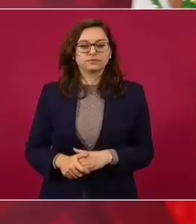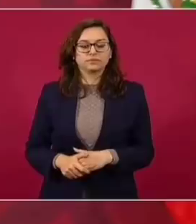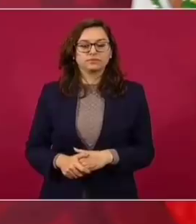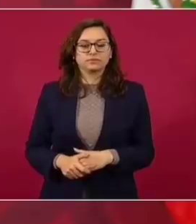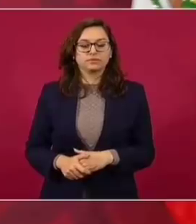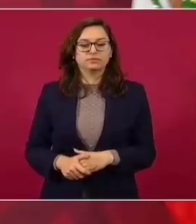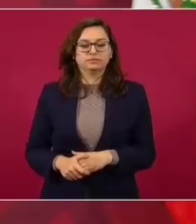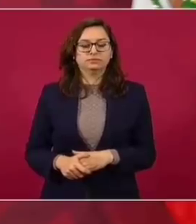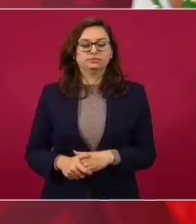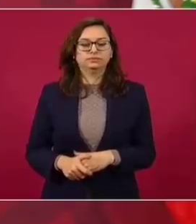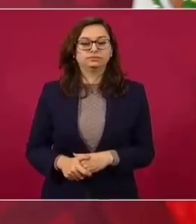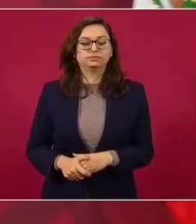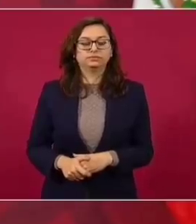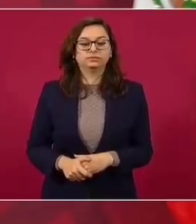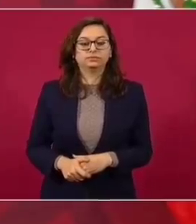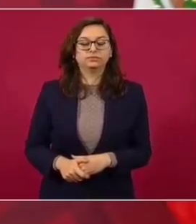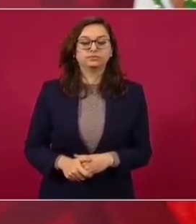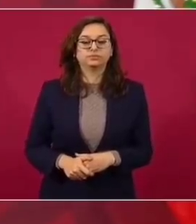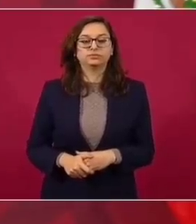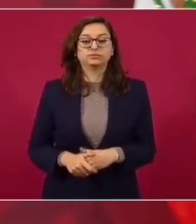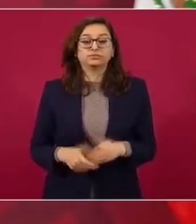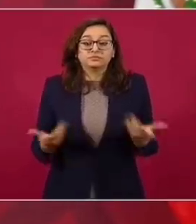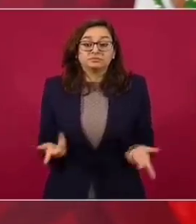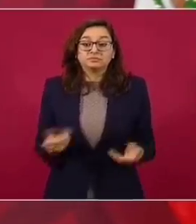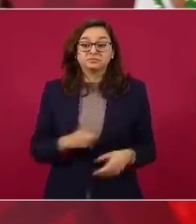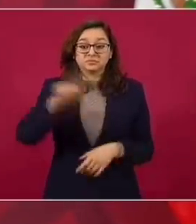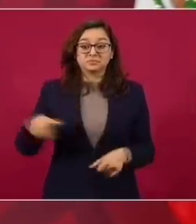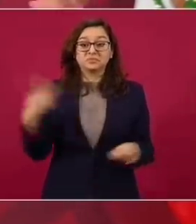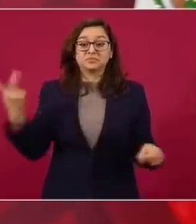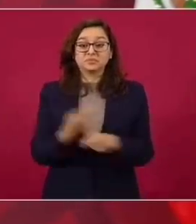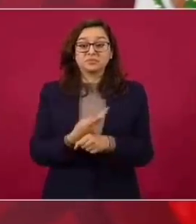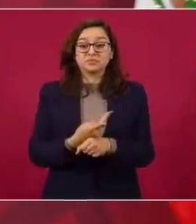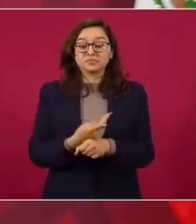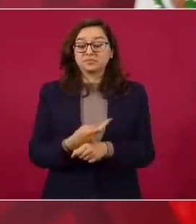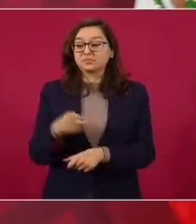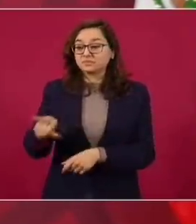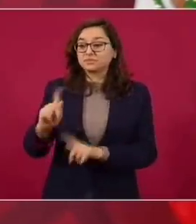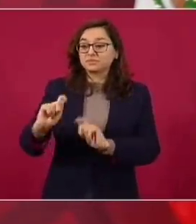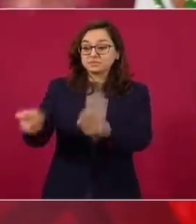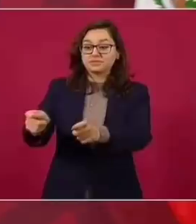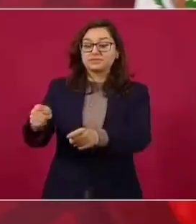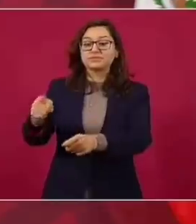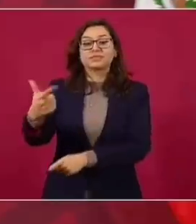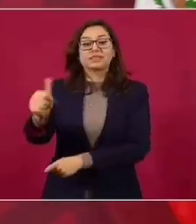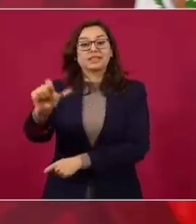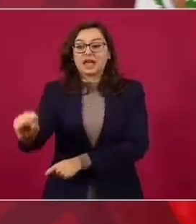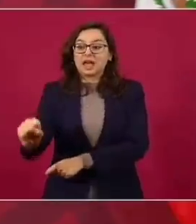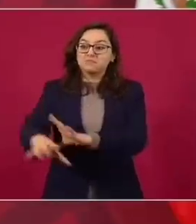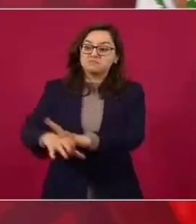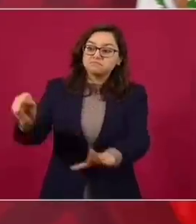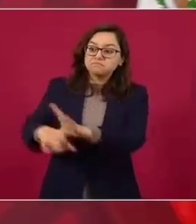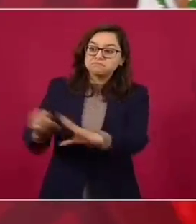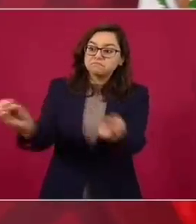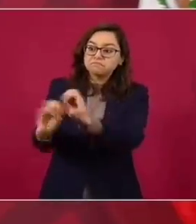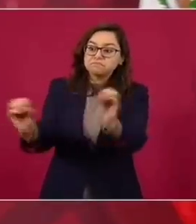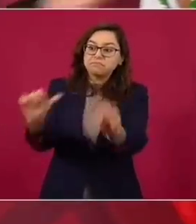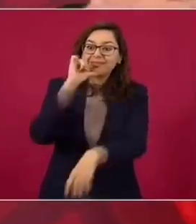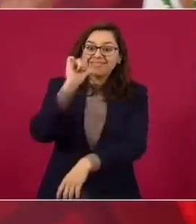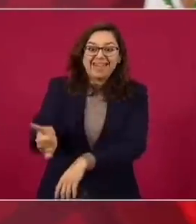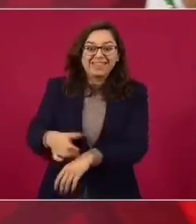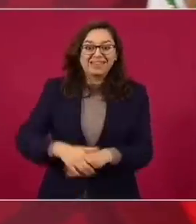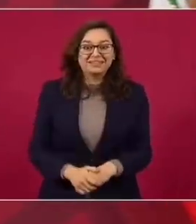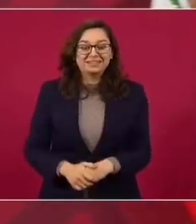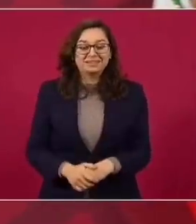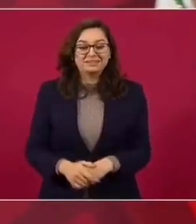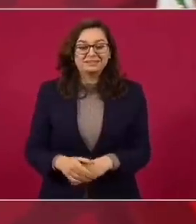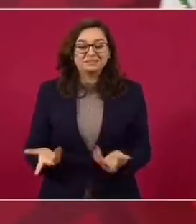se llegó a extraer menos gas que el que extraía Pemex cuando no había entregado el contrato a